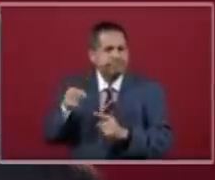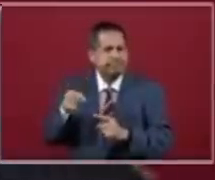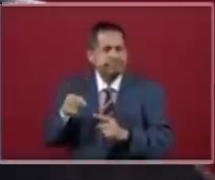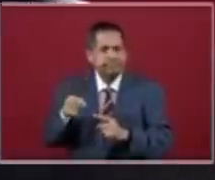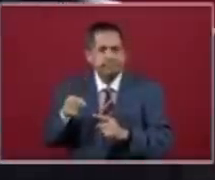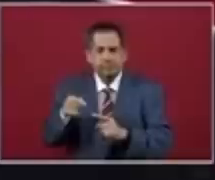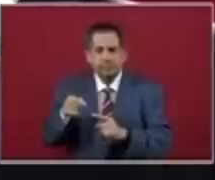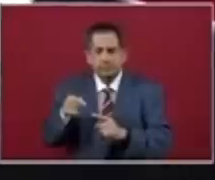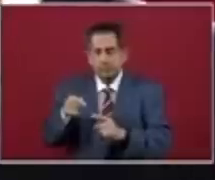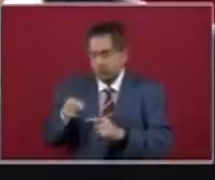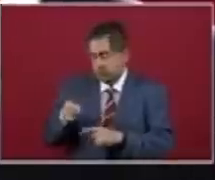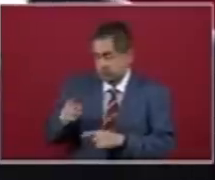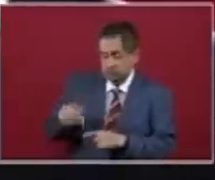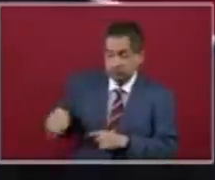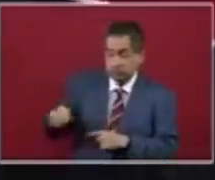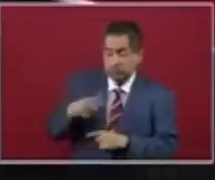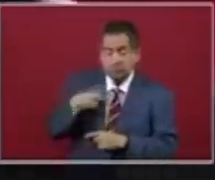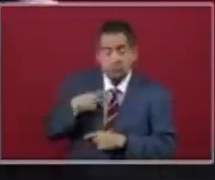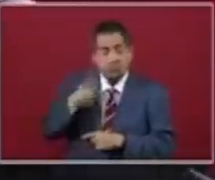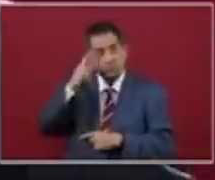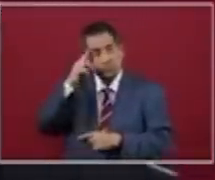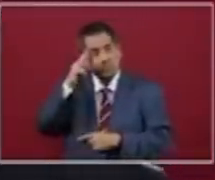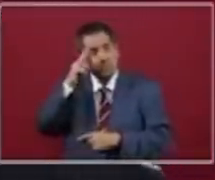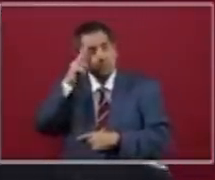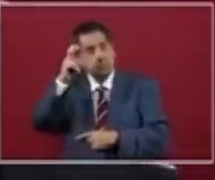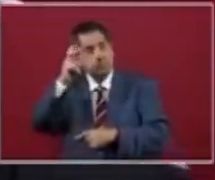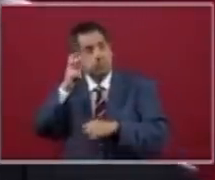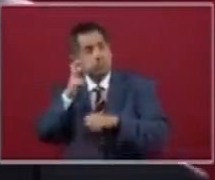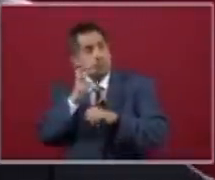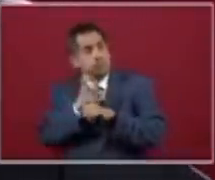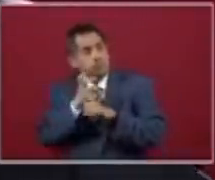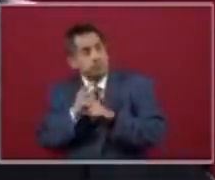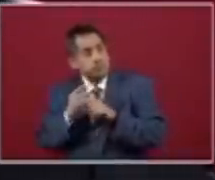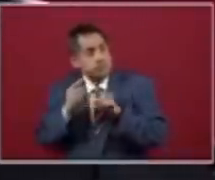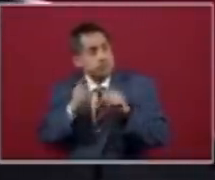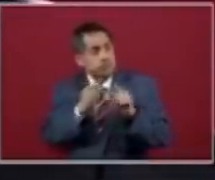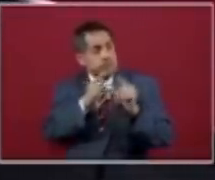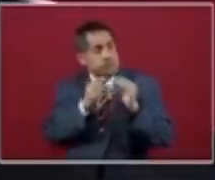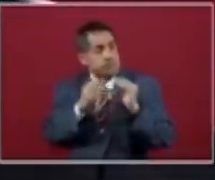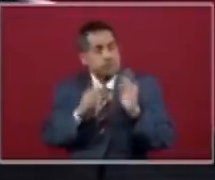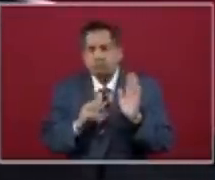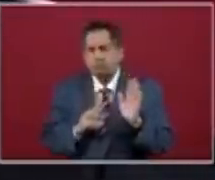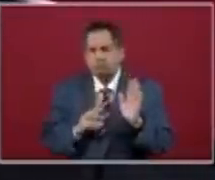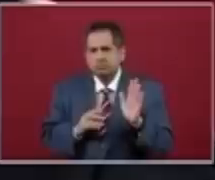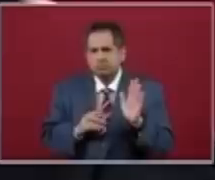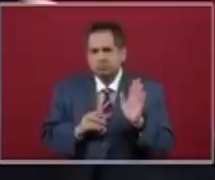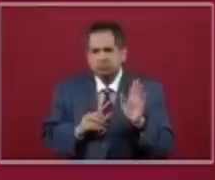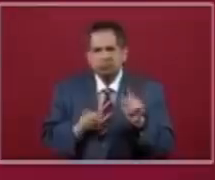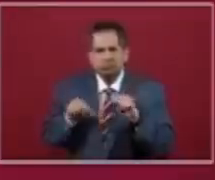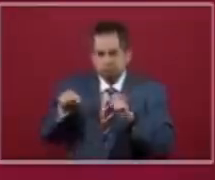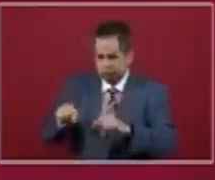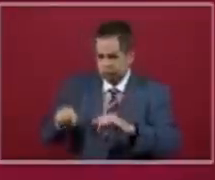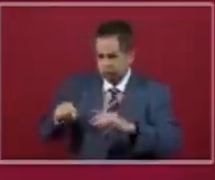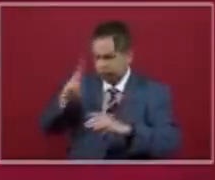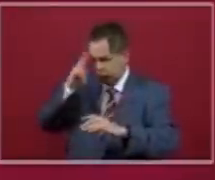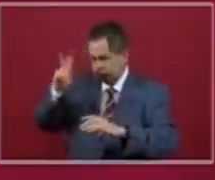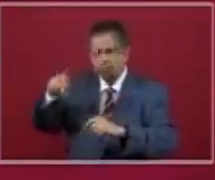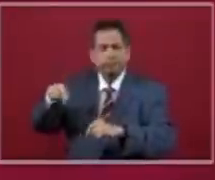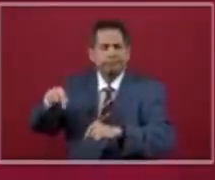el sueño de que los mexicanos puedan trabajar y ser